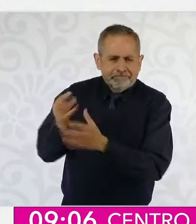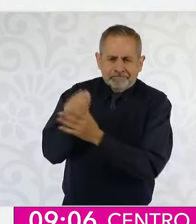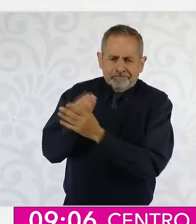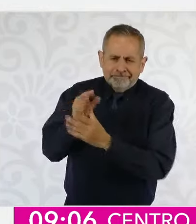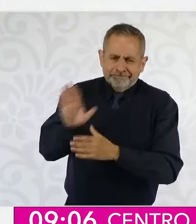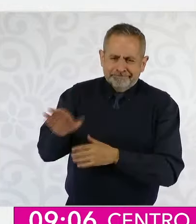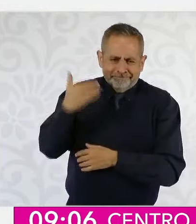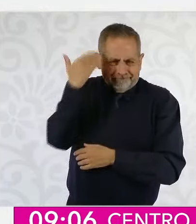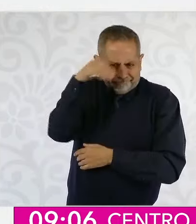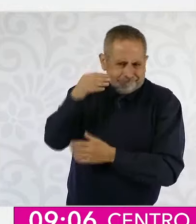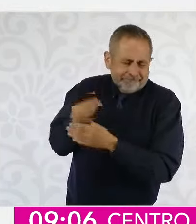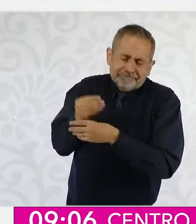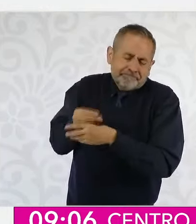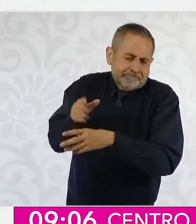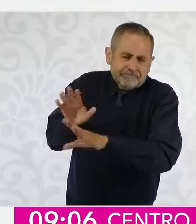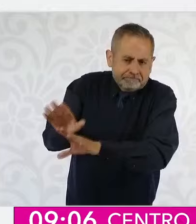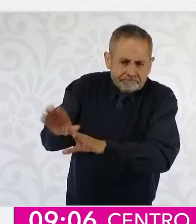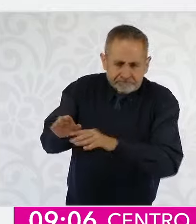de